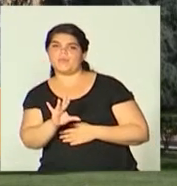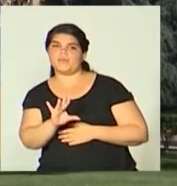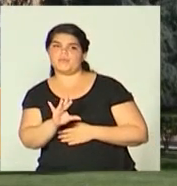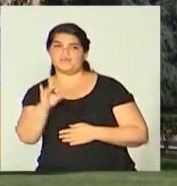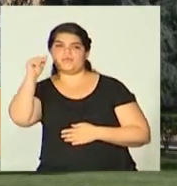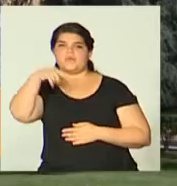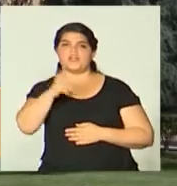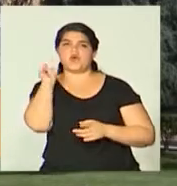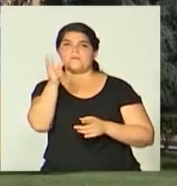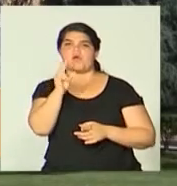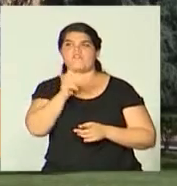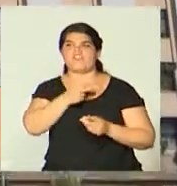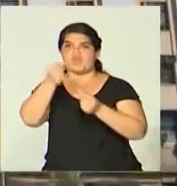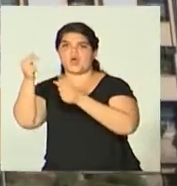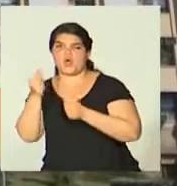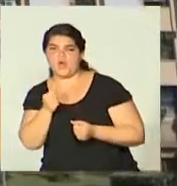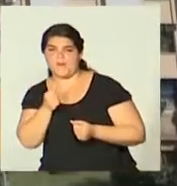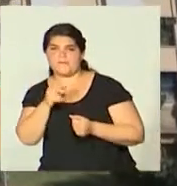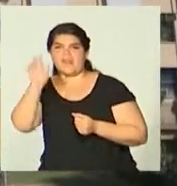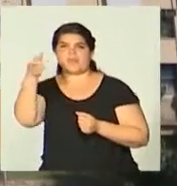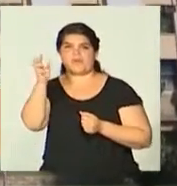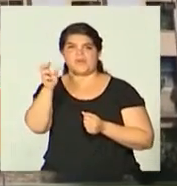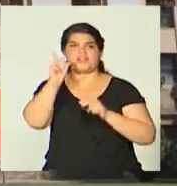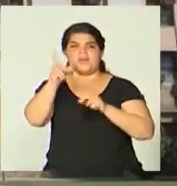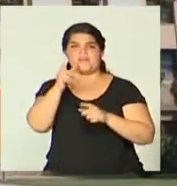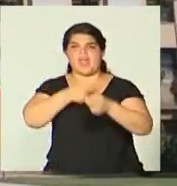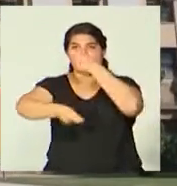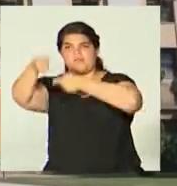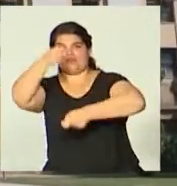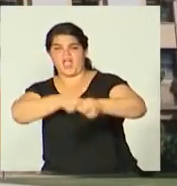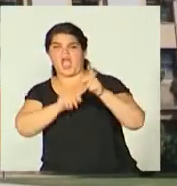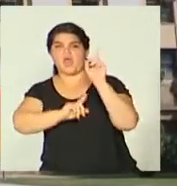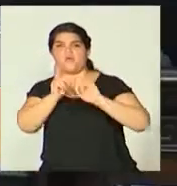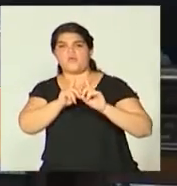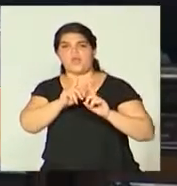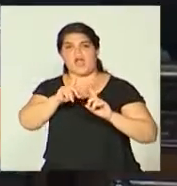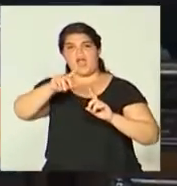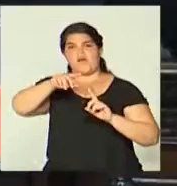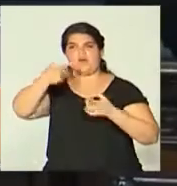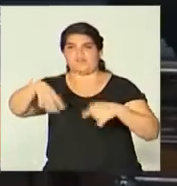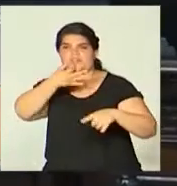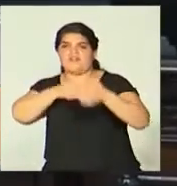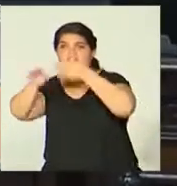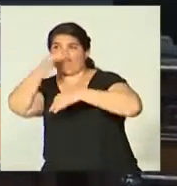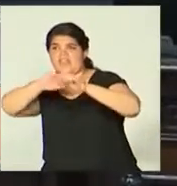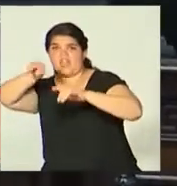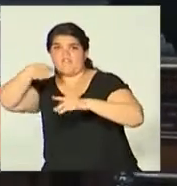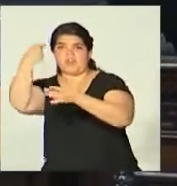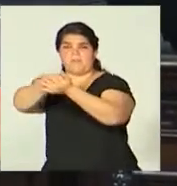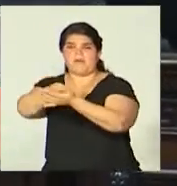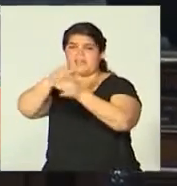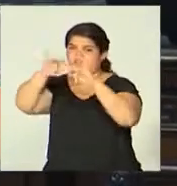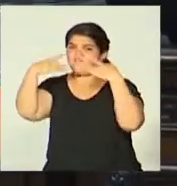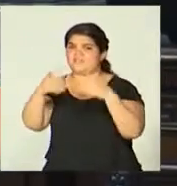las restricciones que hay para importar, los problemas que hay para pagar las importaciones, los límites que van apareciendo todo el tiempo y la baja